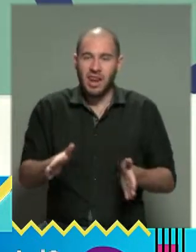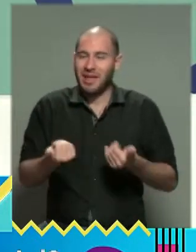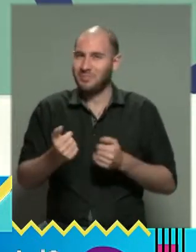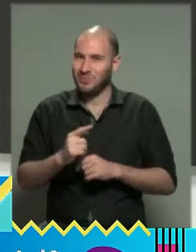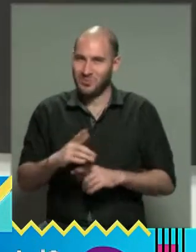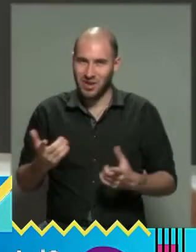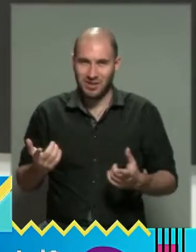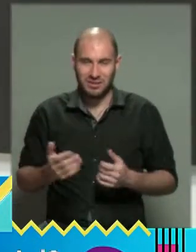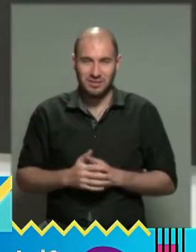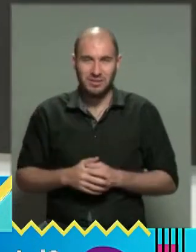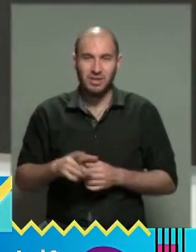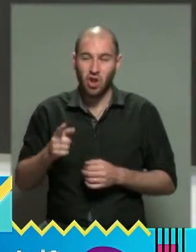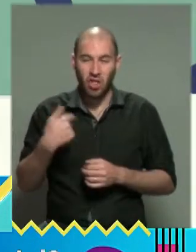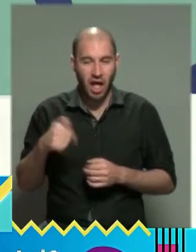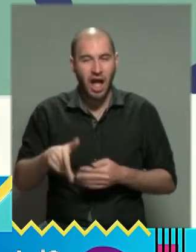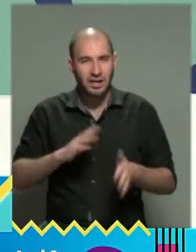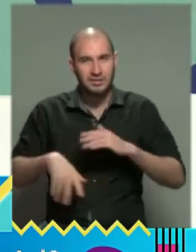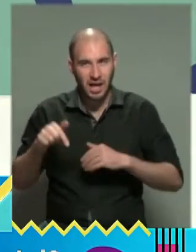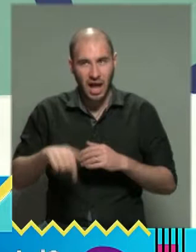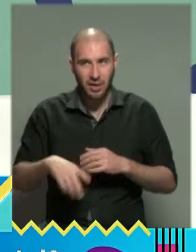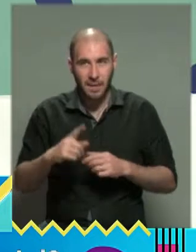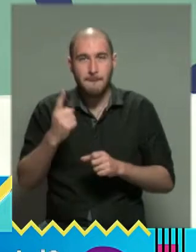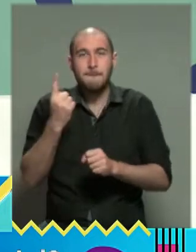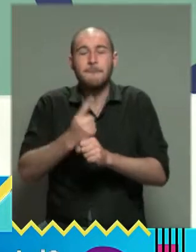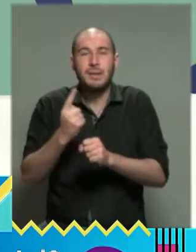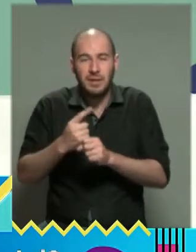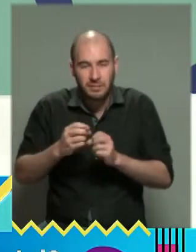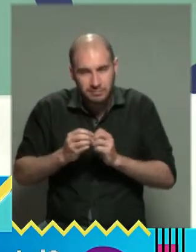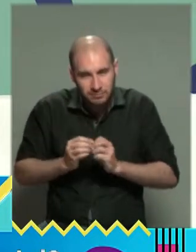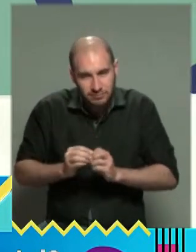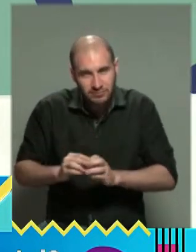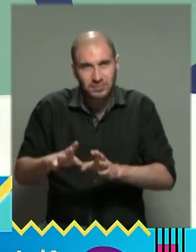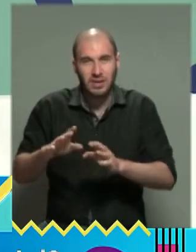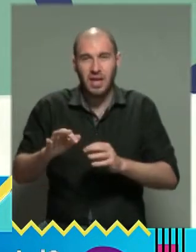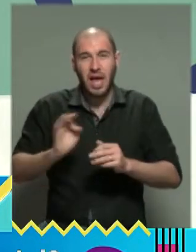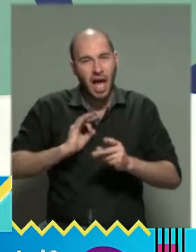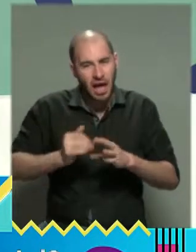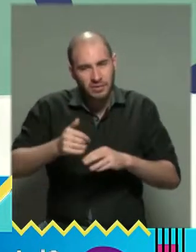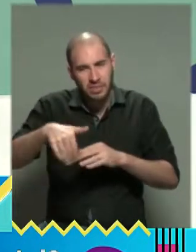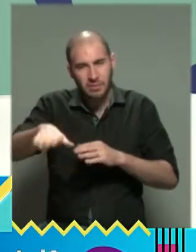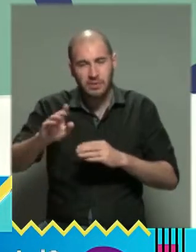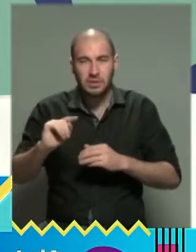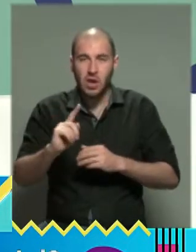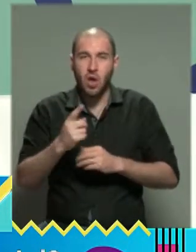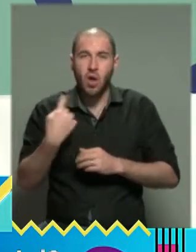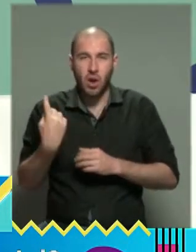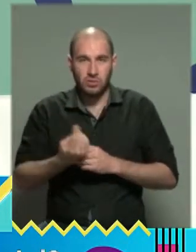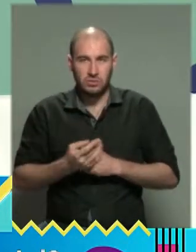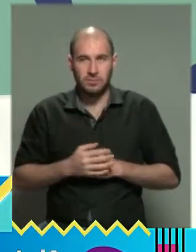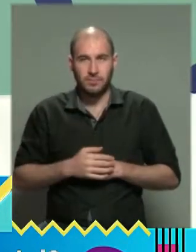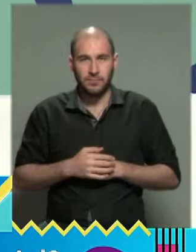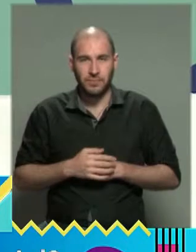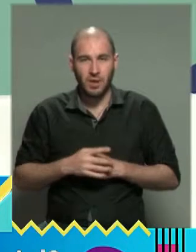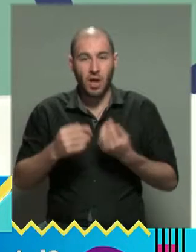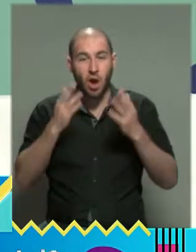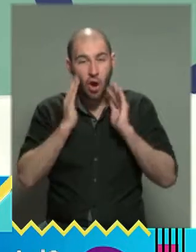otro. Esto que estamos haciendo es la punta de un ovillo para que dentro de unos años nosotros podamos a